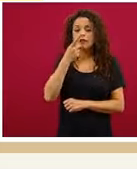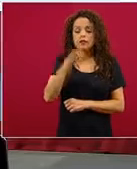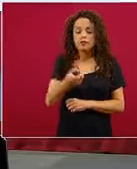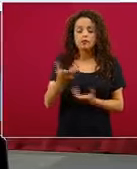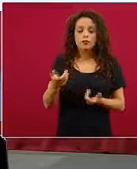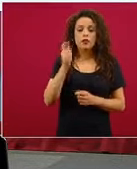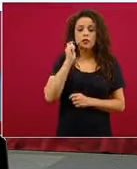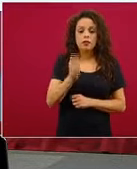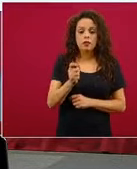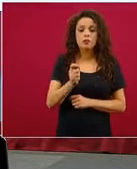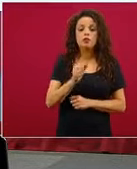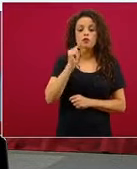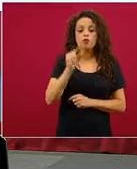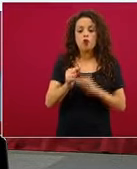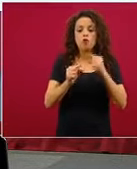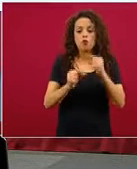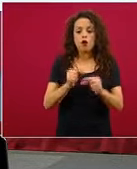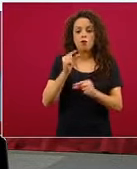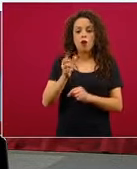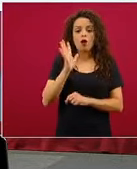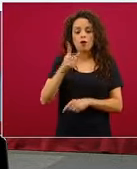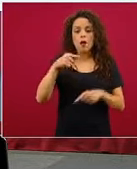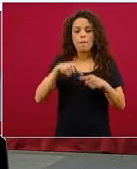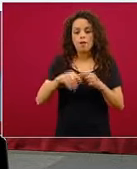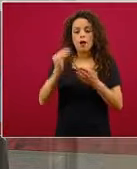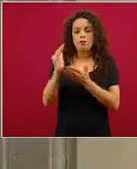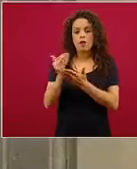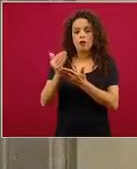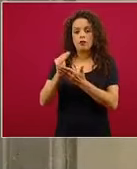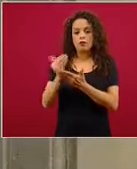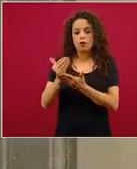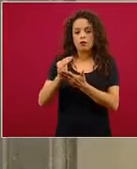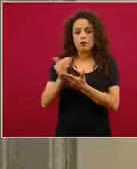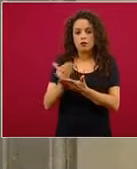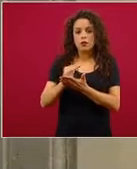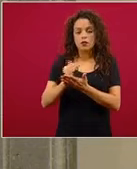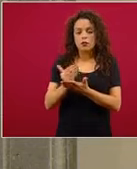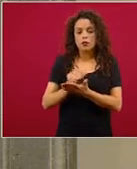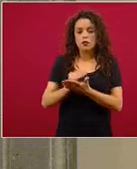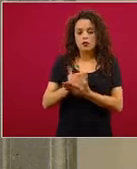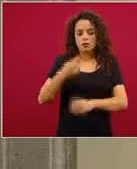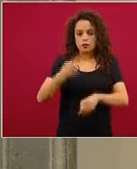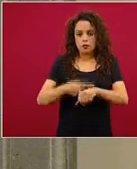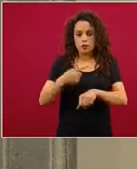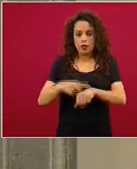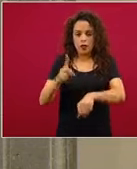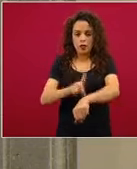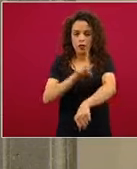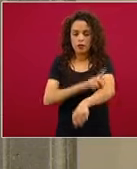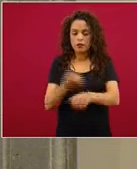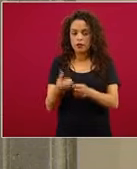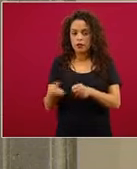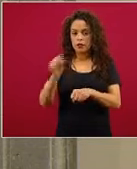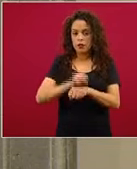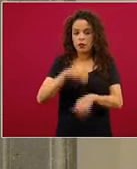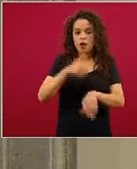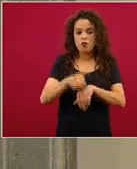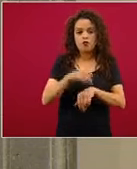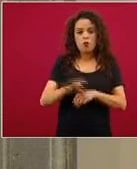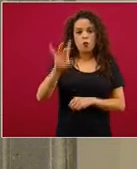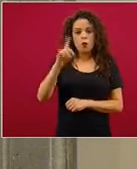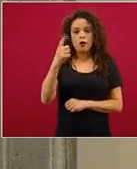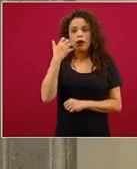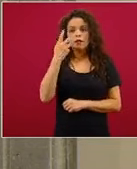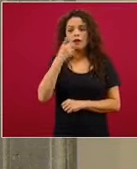visto cómo ha ido descendiendo prácticamente desde la semana 30, y esto también nos habla lógicamente de una